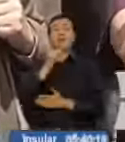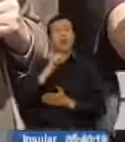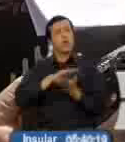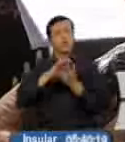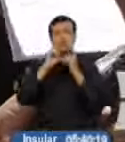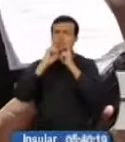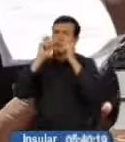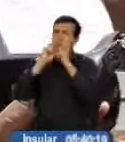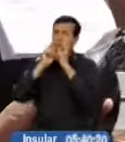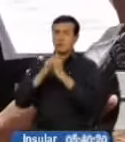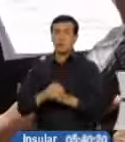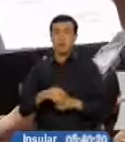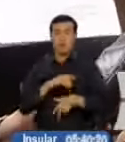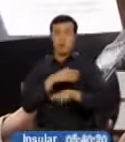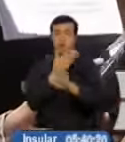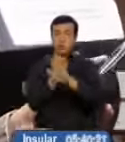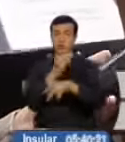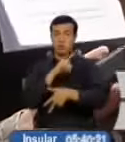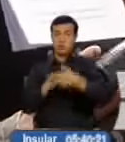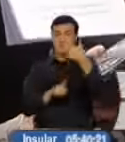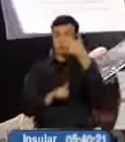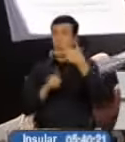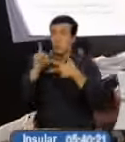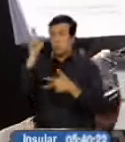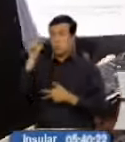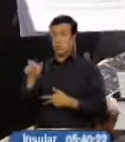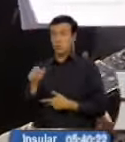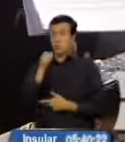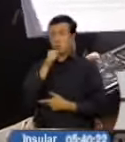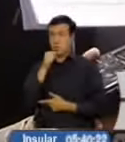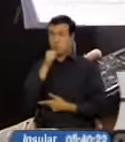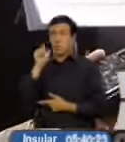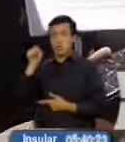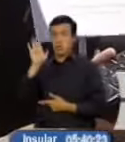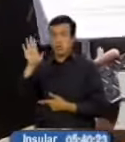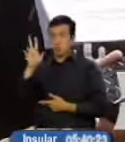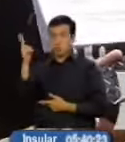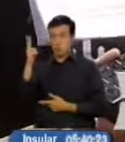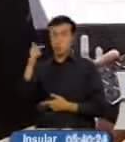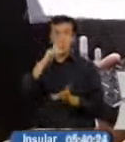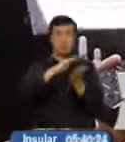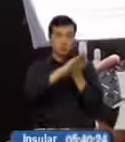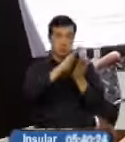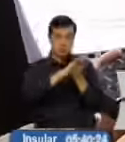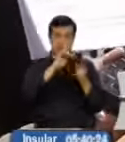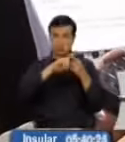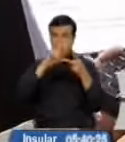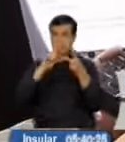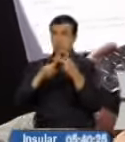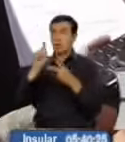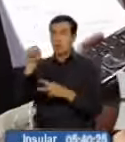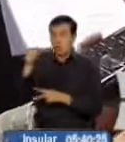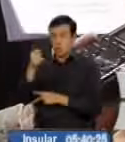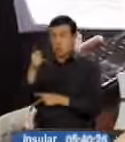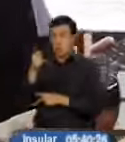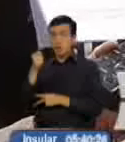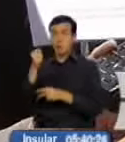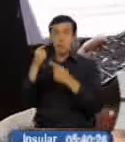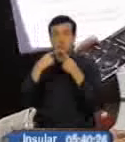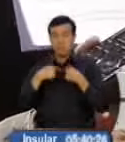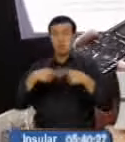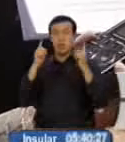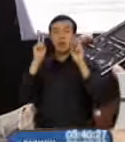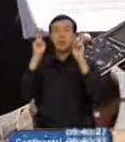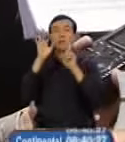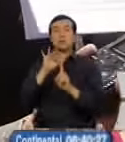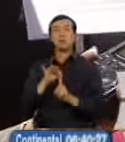Nosotros planteamos tres cosas: las disculpas públicas por parte del canal y del periodista, que el canal pase también un